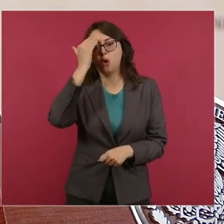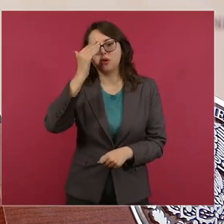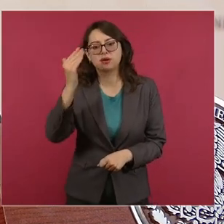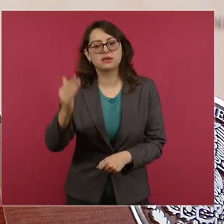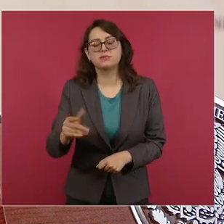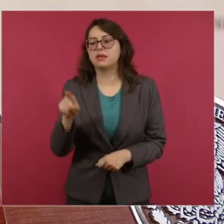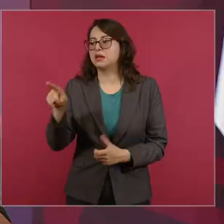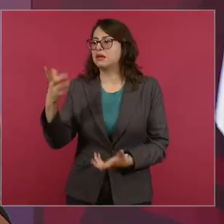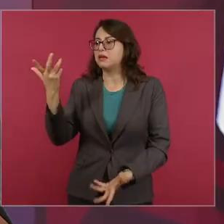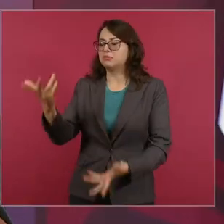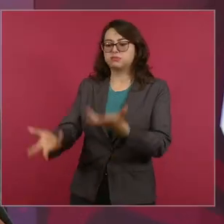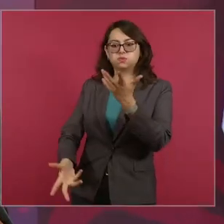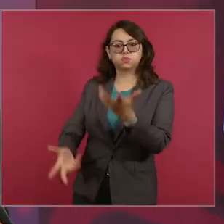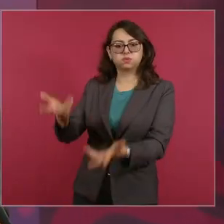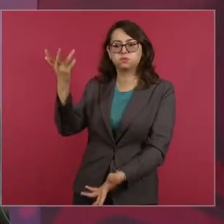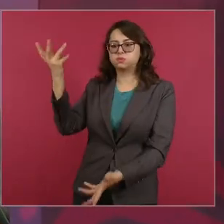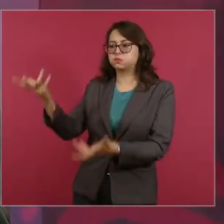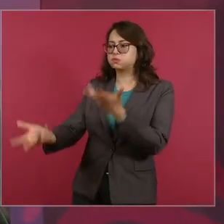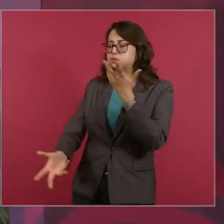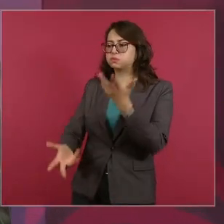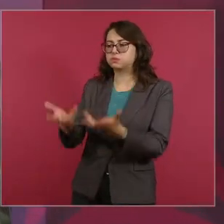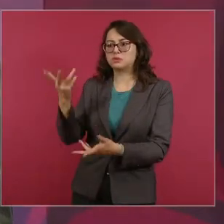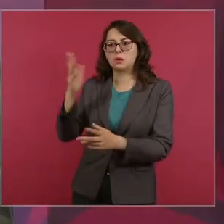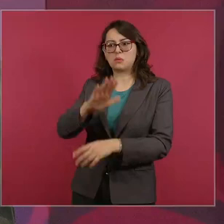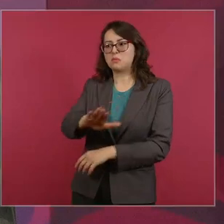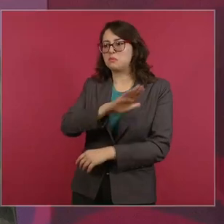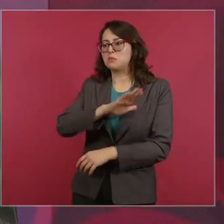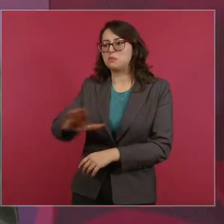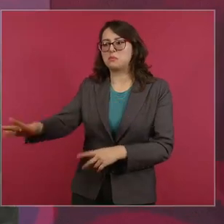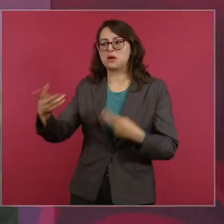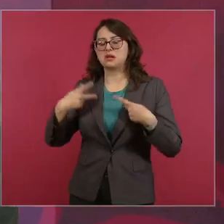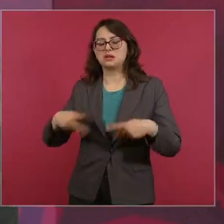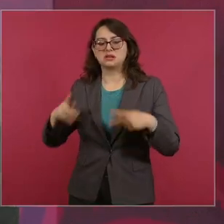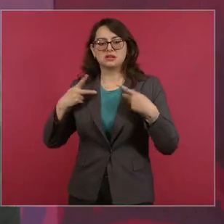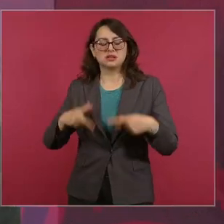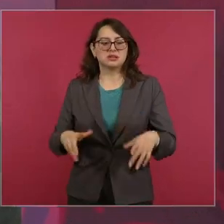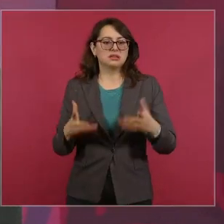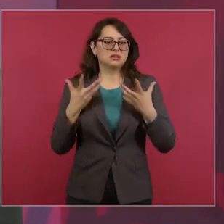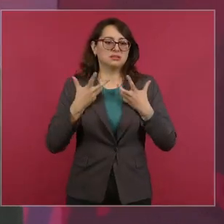incendio que le costó la vida a muchísima gente